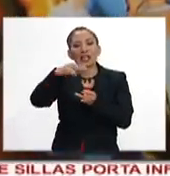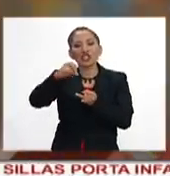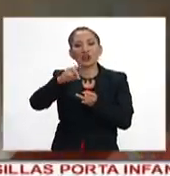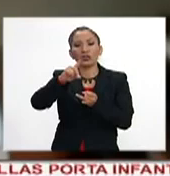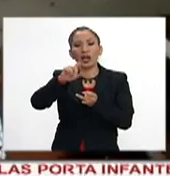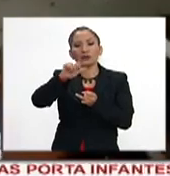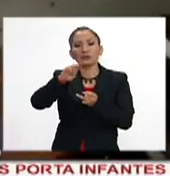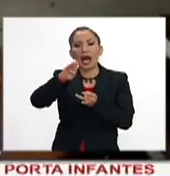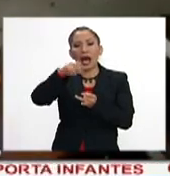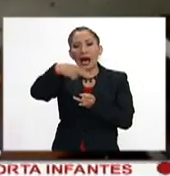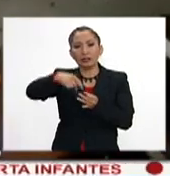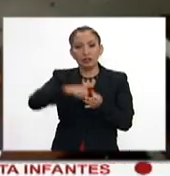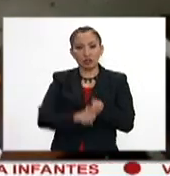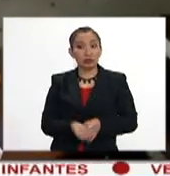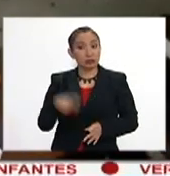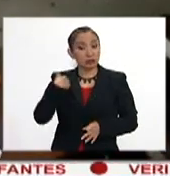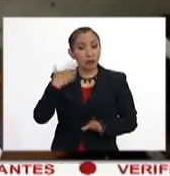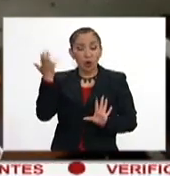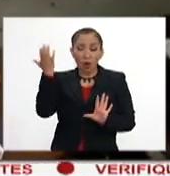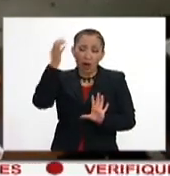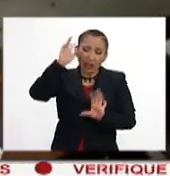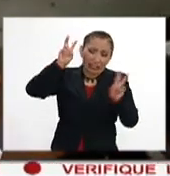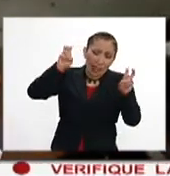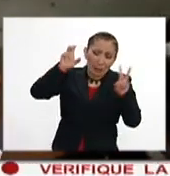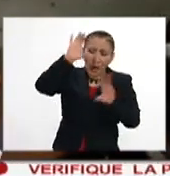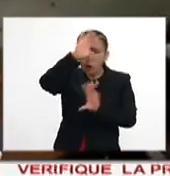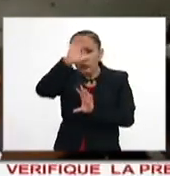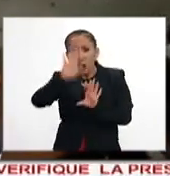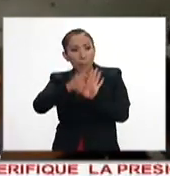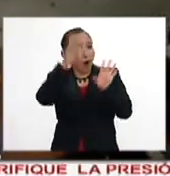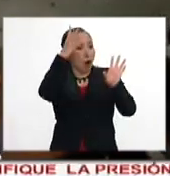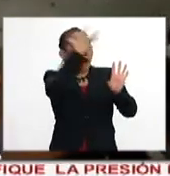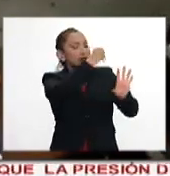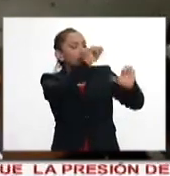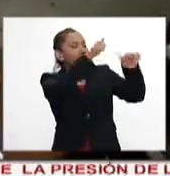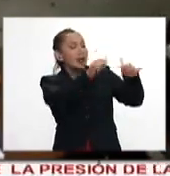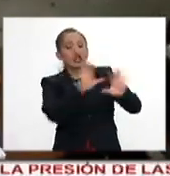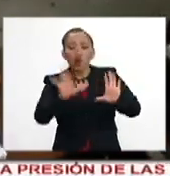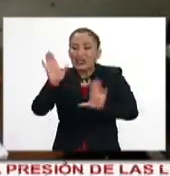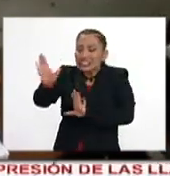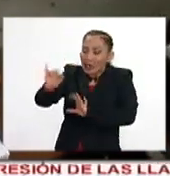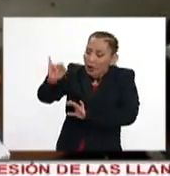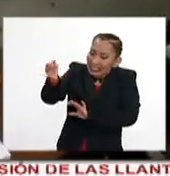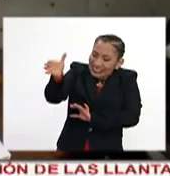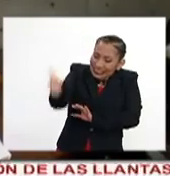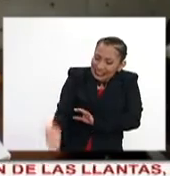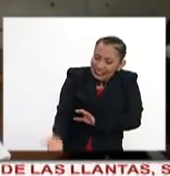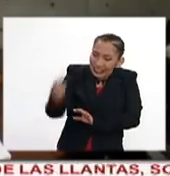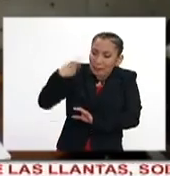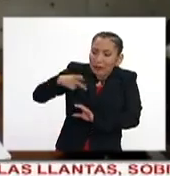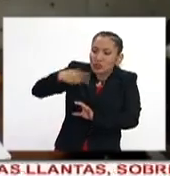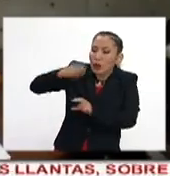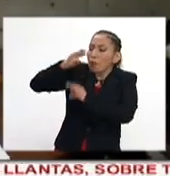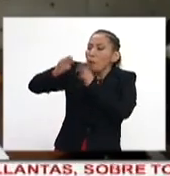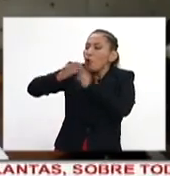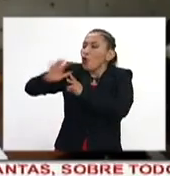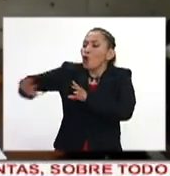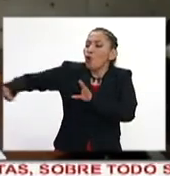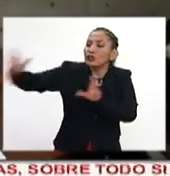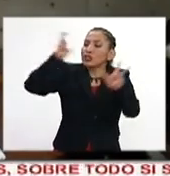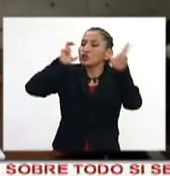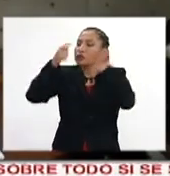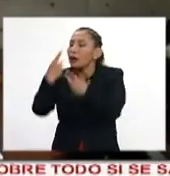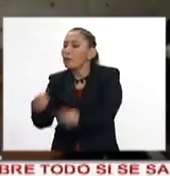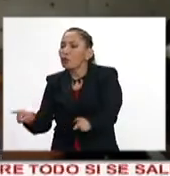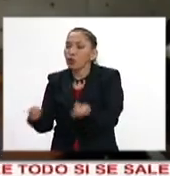Baños. No he entendido el tema cultural como las bellas artes, sino justo estas identidades que son una visión del mundo, una visión de escuchar